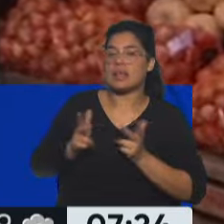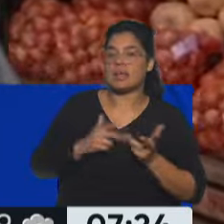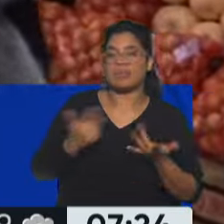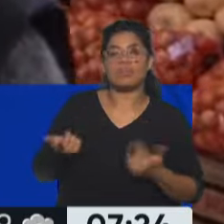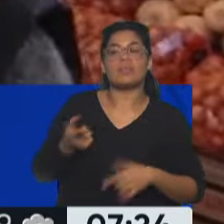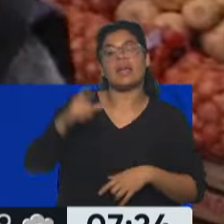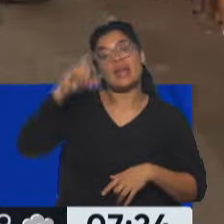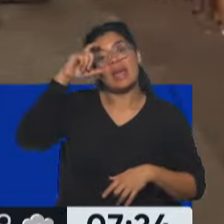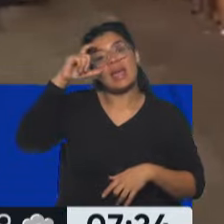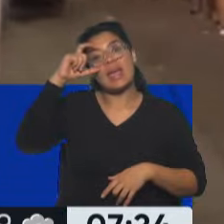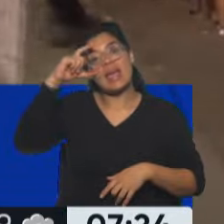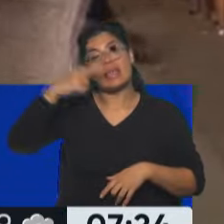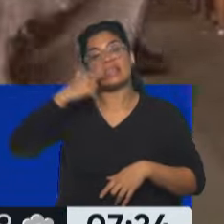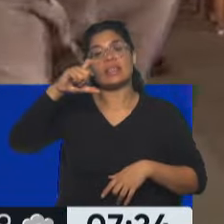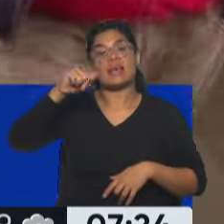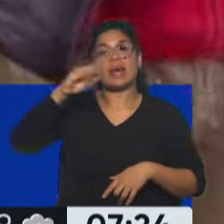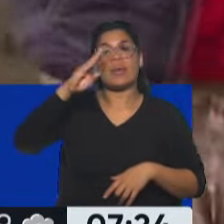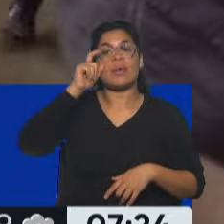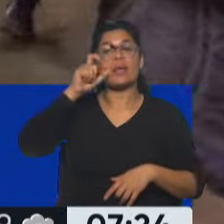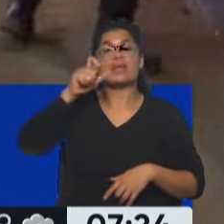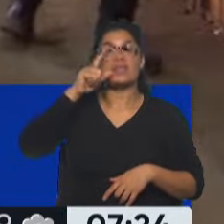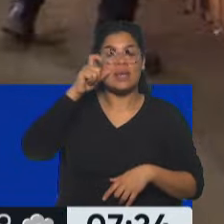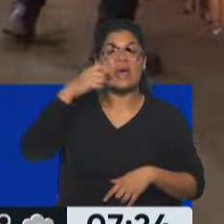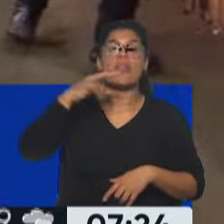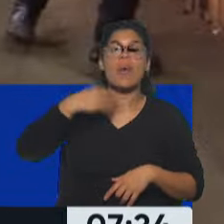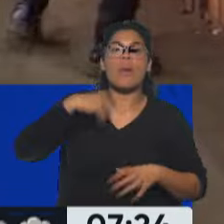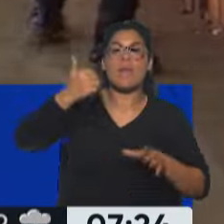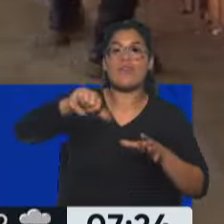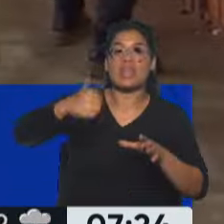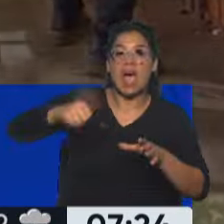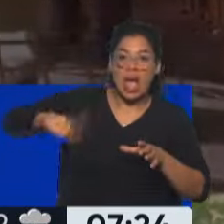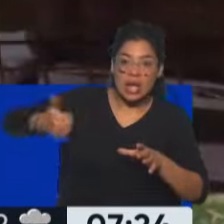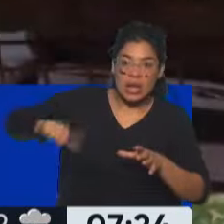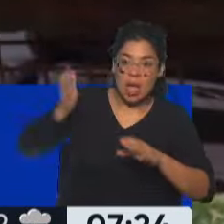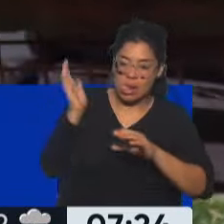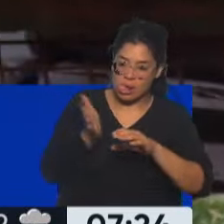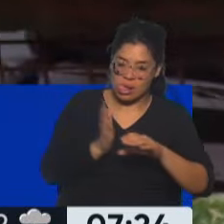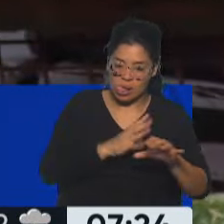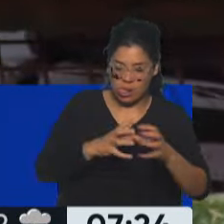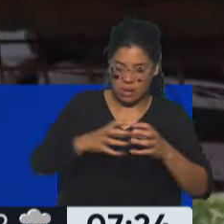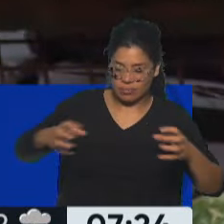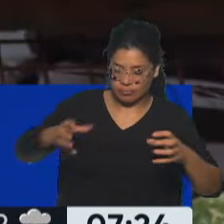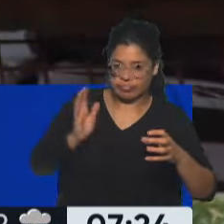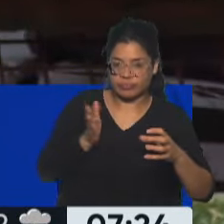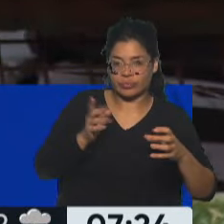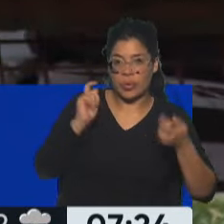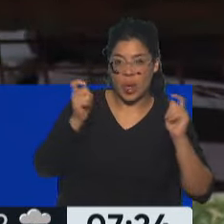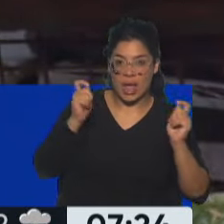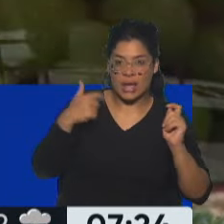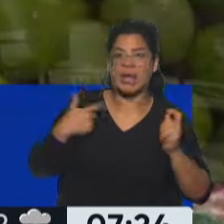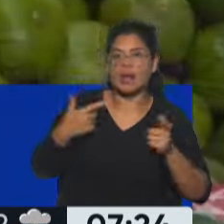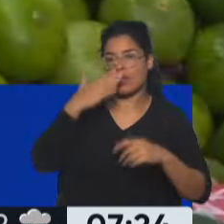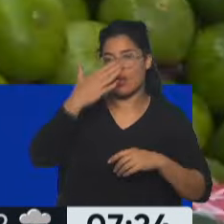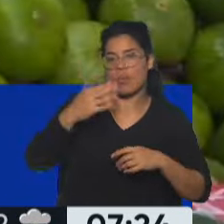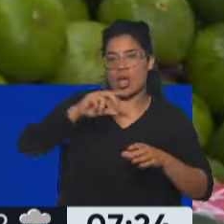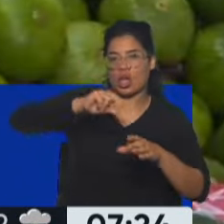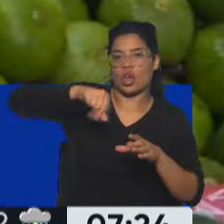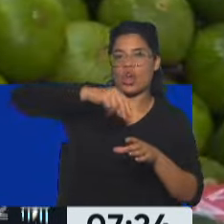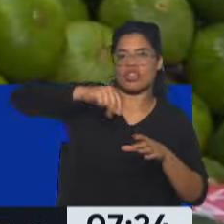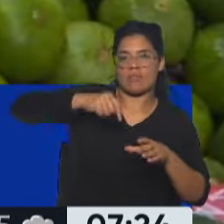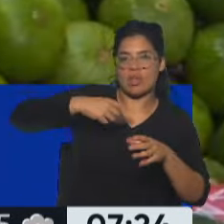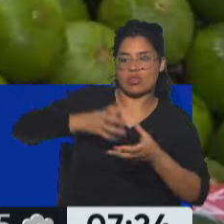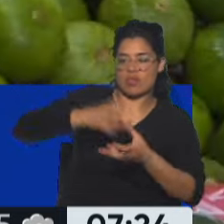hervirlo con vinagre, sí. Y después, bueno, le pones todos los condimentos con aceite en un frasco, pero es rico. ¿Te lo hace eso?